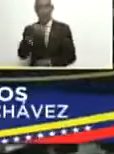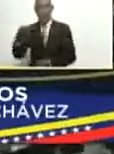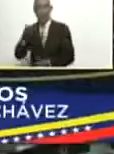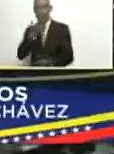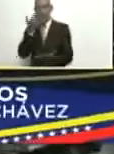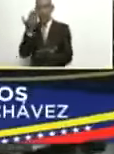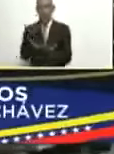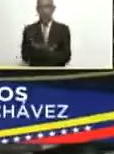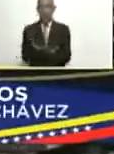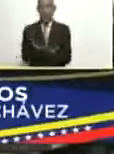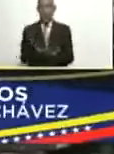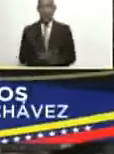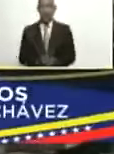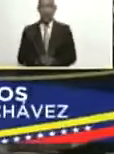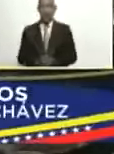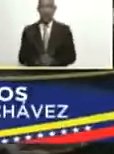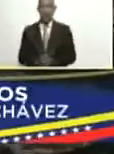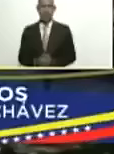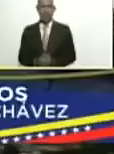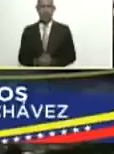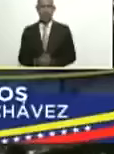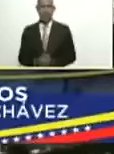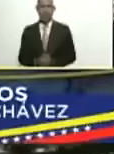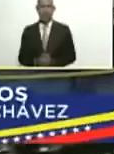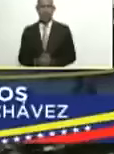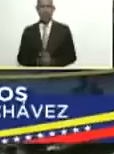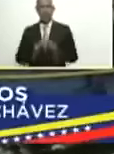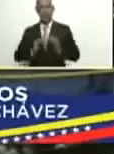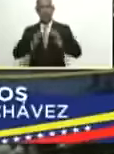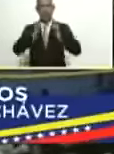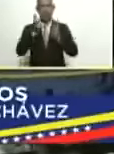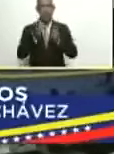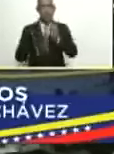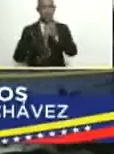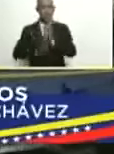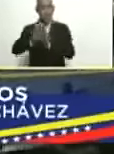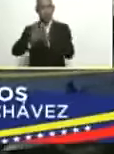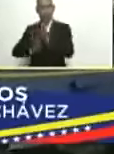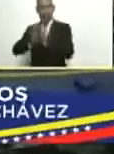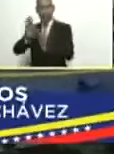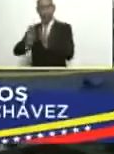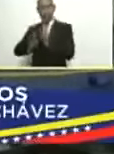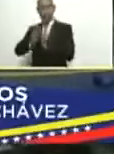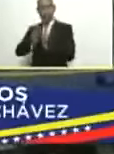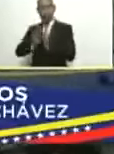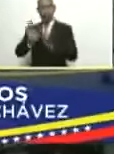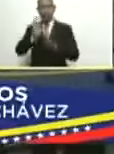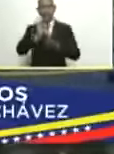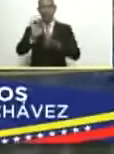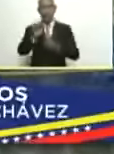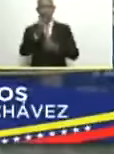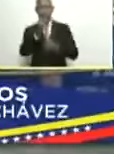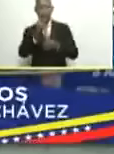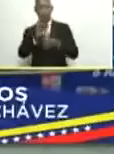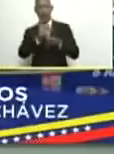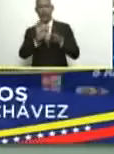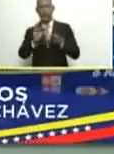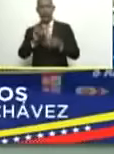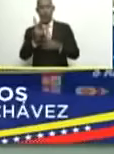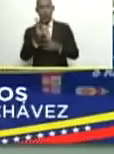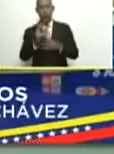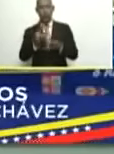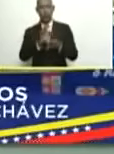propuesta. Y se ha ido desarrollando por fases. Por eso quiero en primer